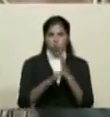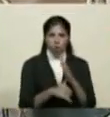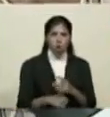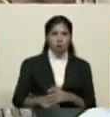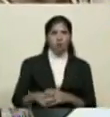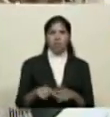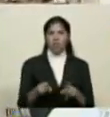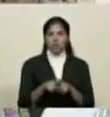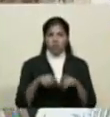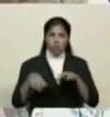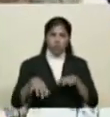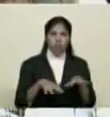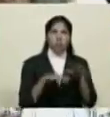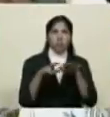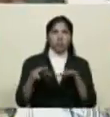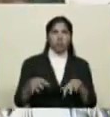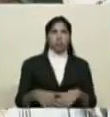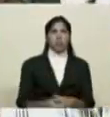de influencias.